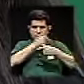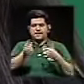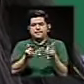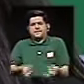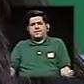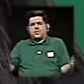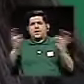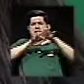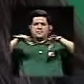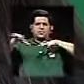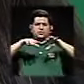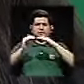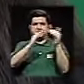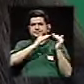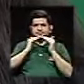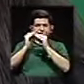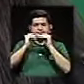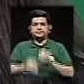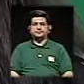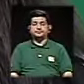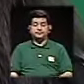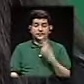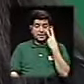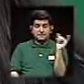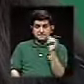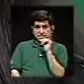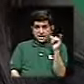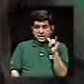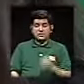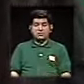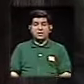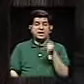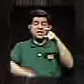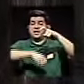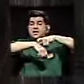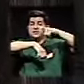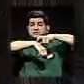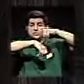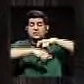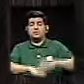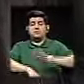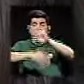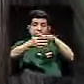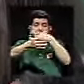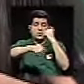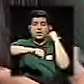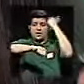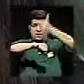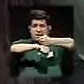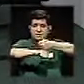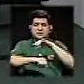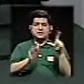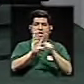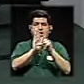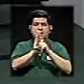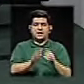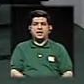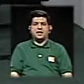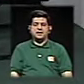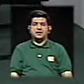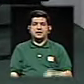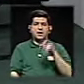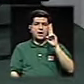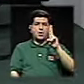importante movilización ciudadana viéndolo también como En aquel momento con la agenda de implementación Y las leyes de la upov y